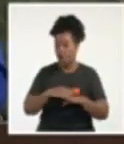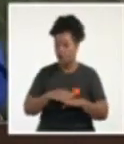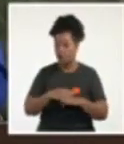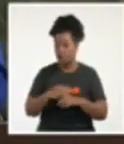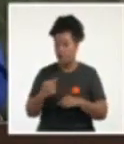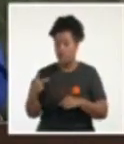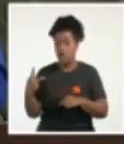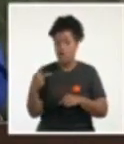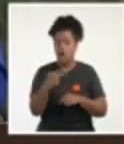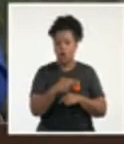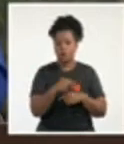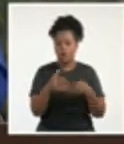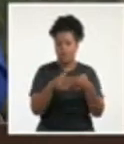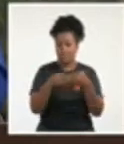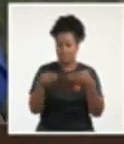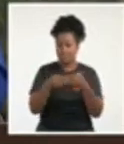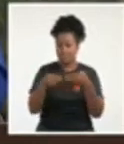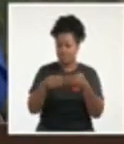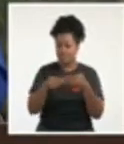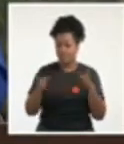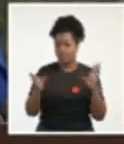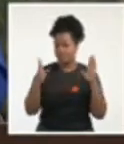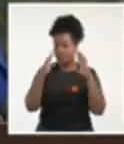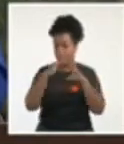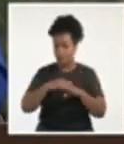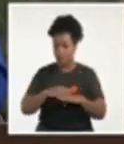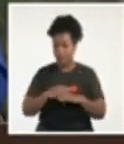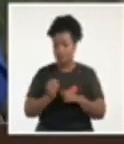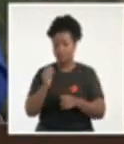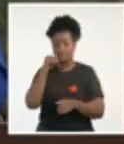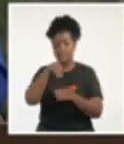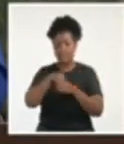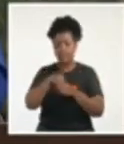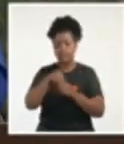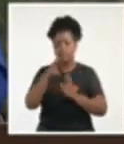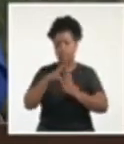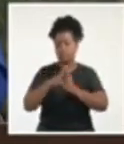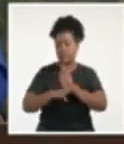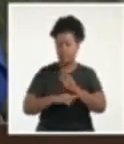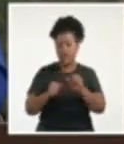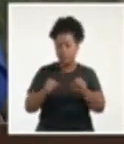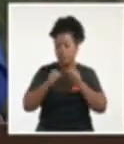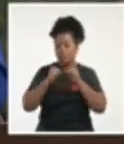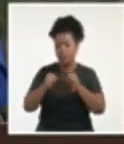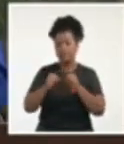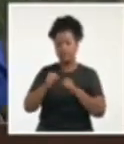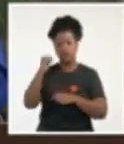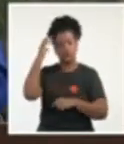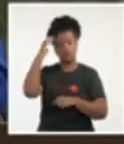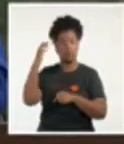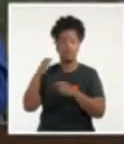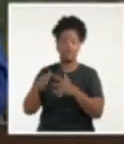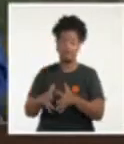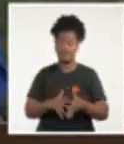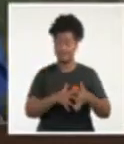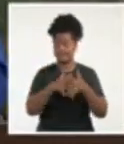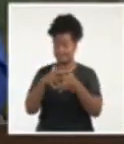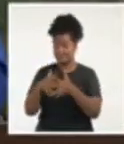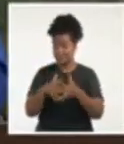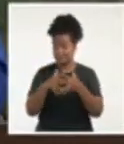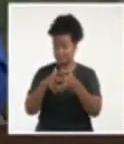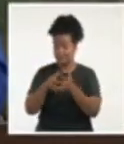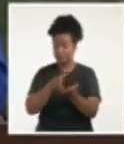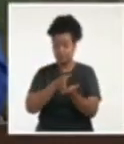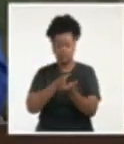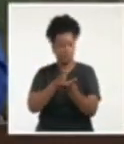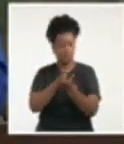fuentes de divisa como parte de todas estas medidas agresivas del gobierno de los Estados Unidos y mantenidas